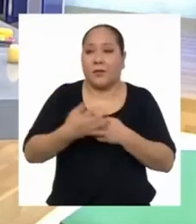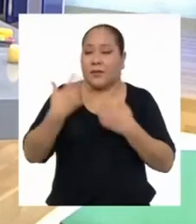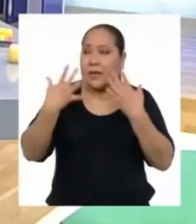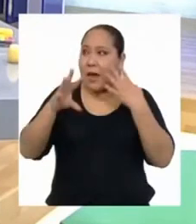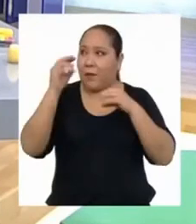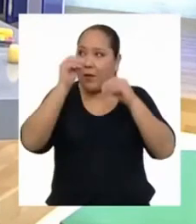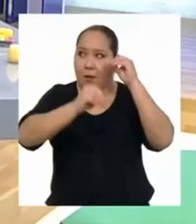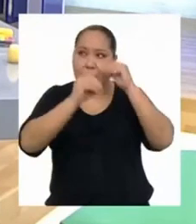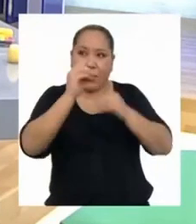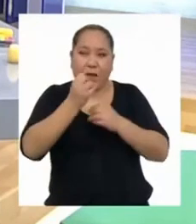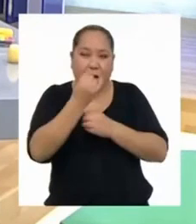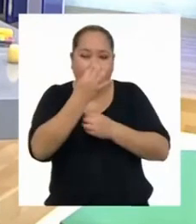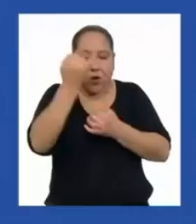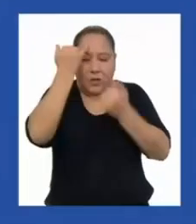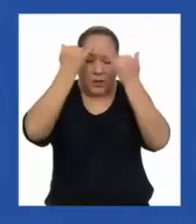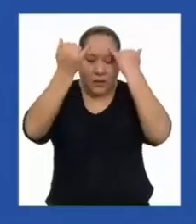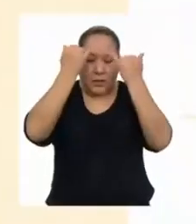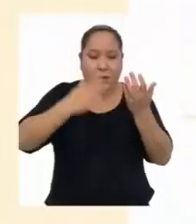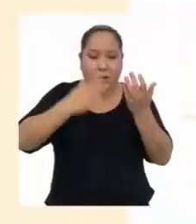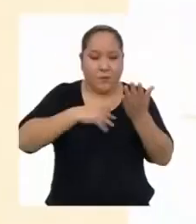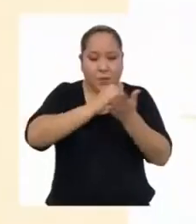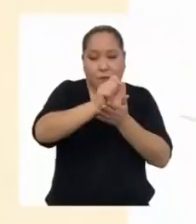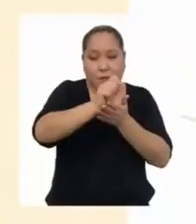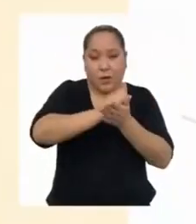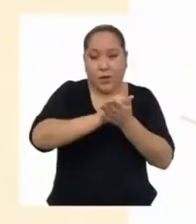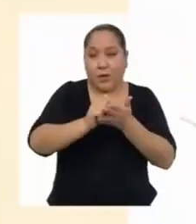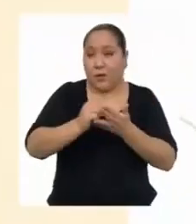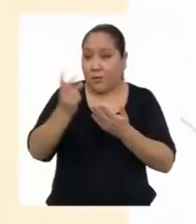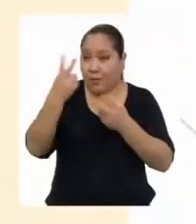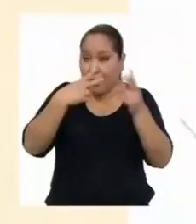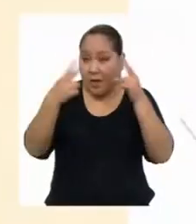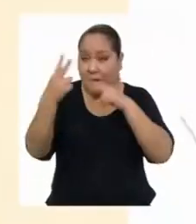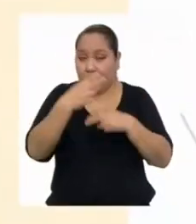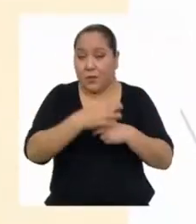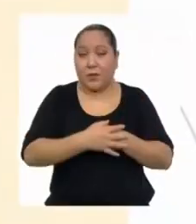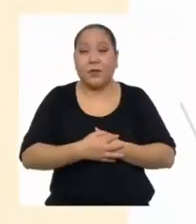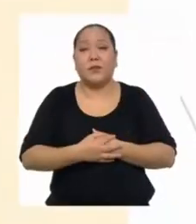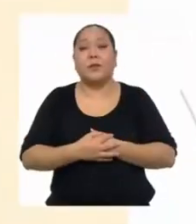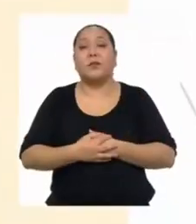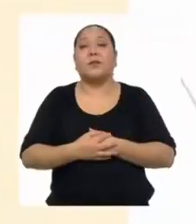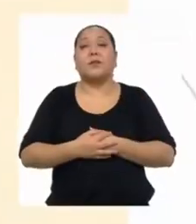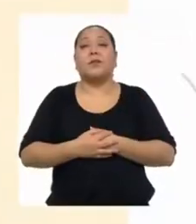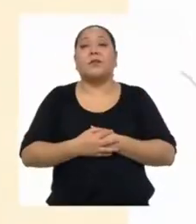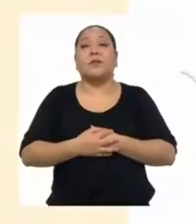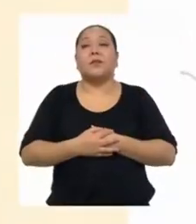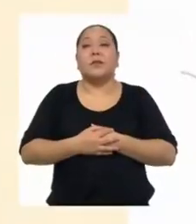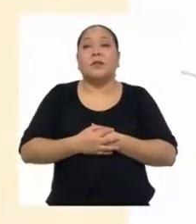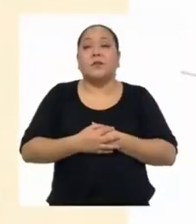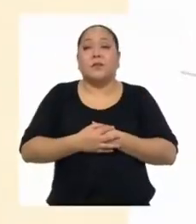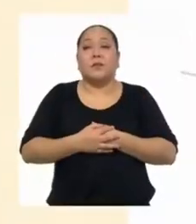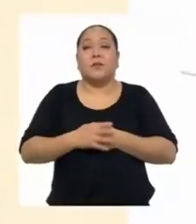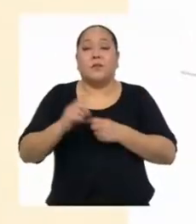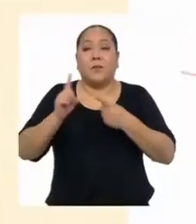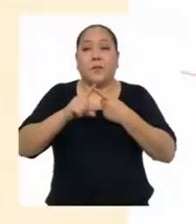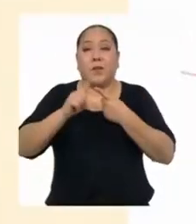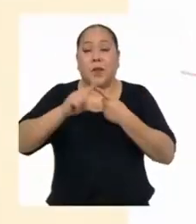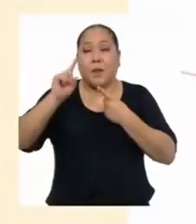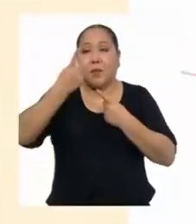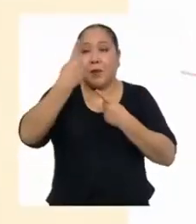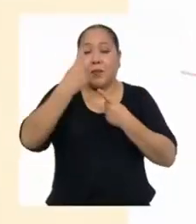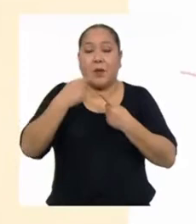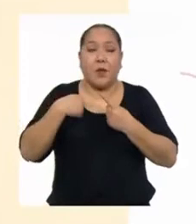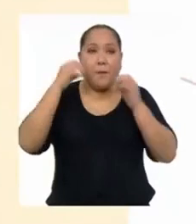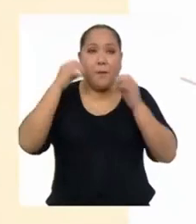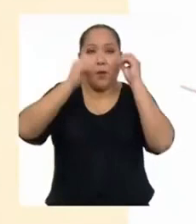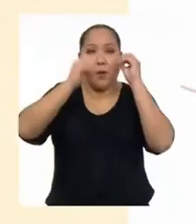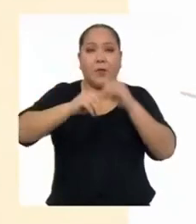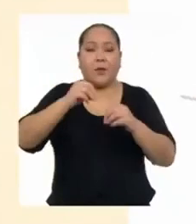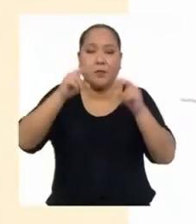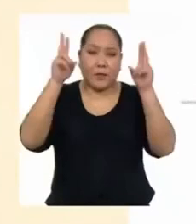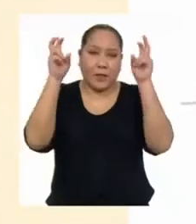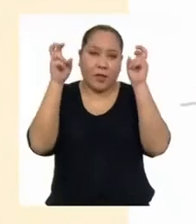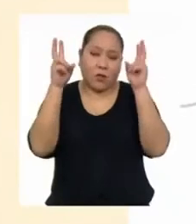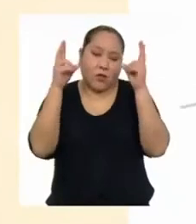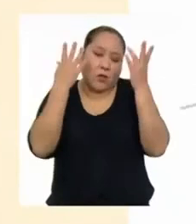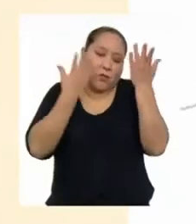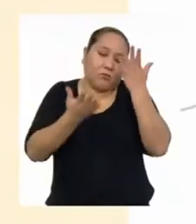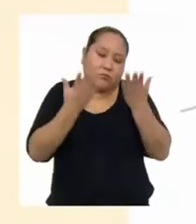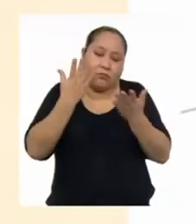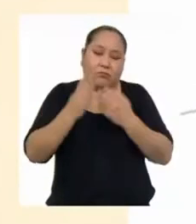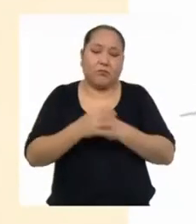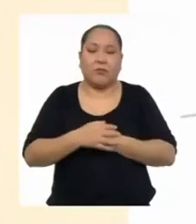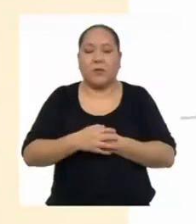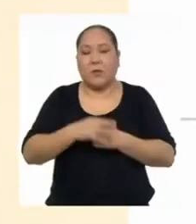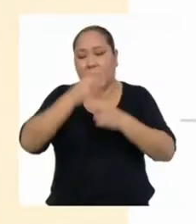en mi borrador. ¿Lo vemos juntos? A ver, primero colocaría mi título tentativo,